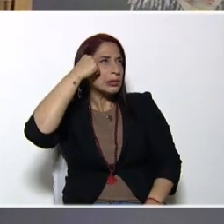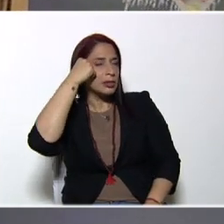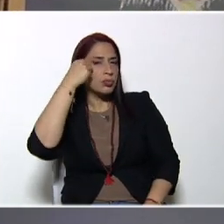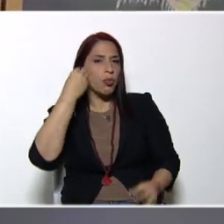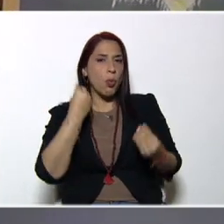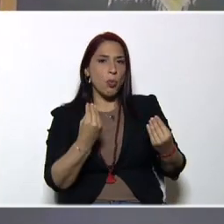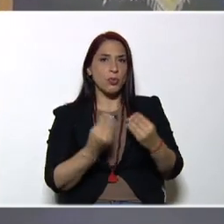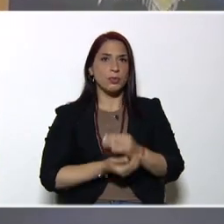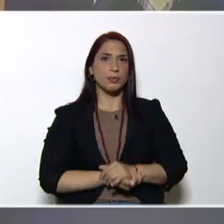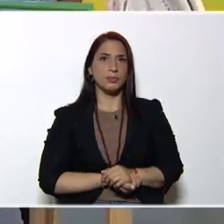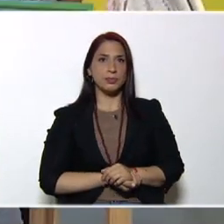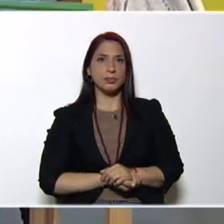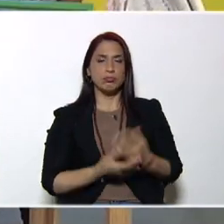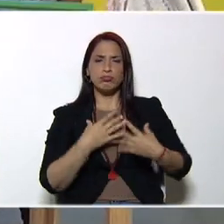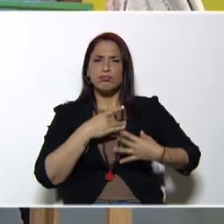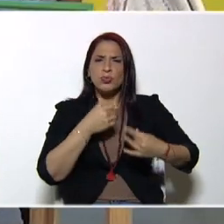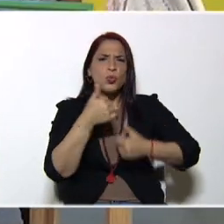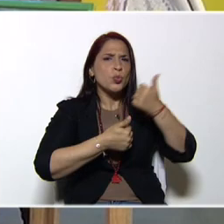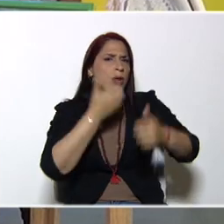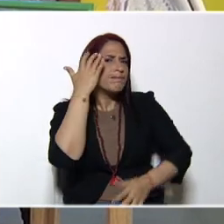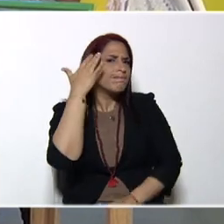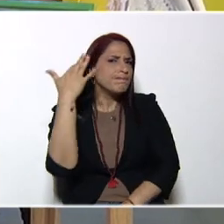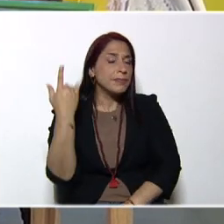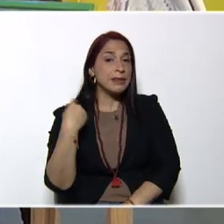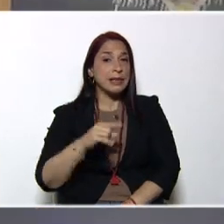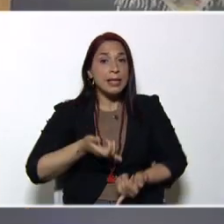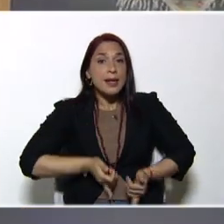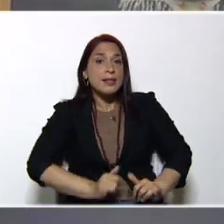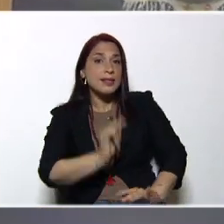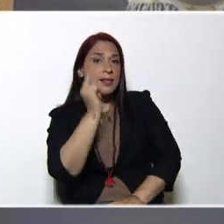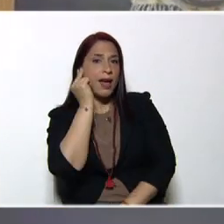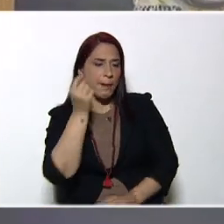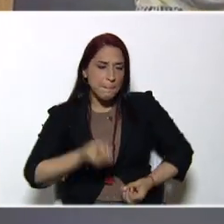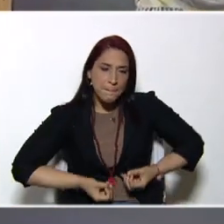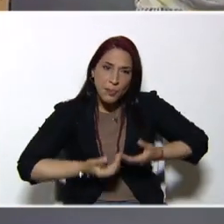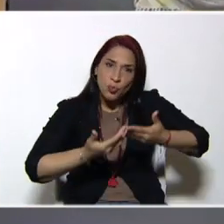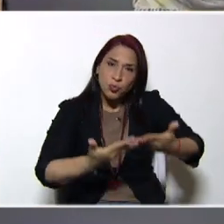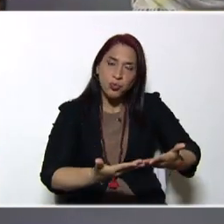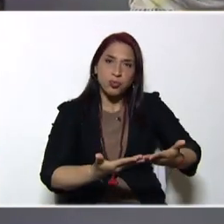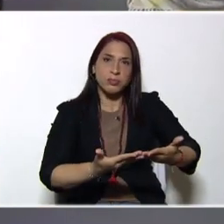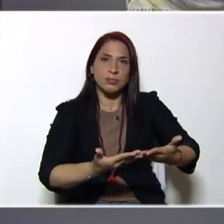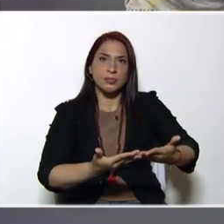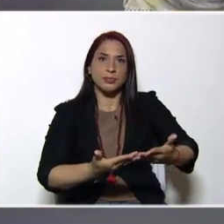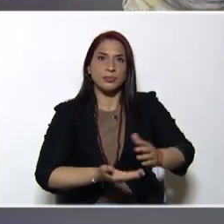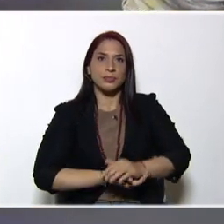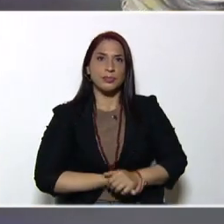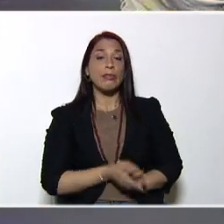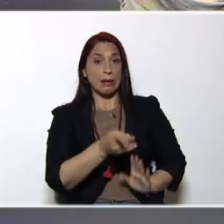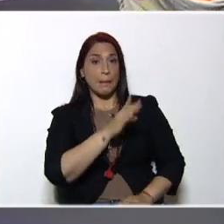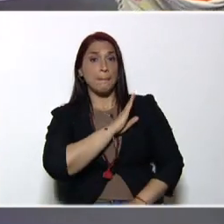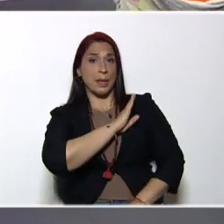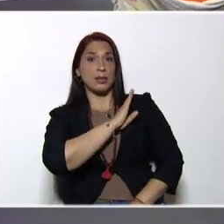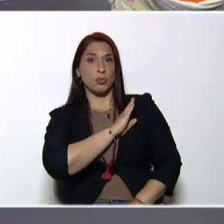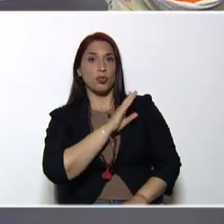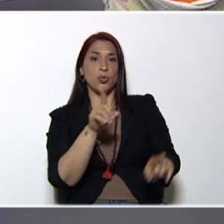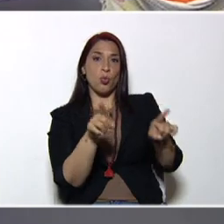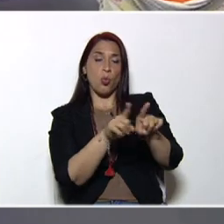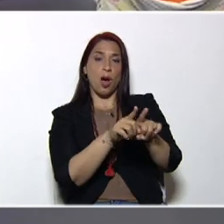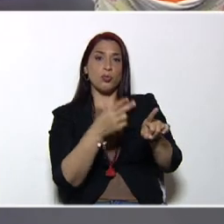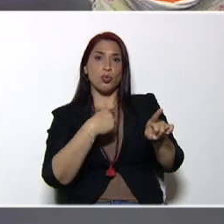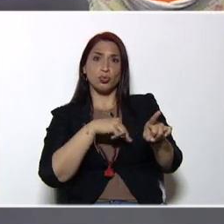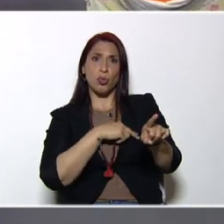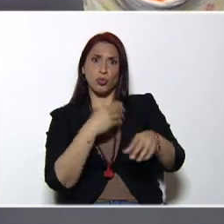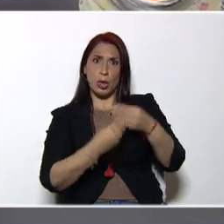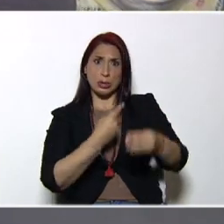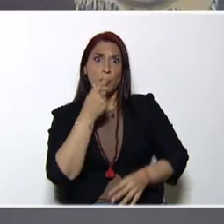guardan, su intención, su sueño es que cuando tengan hijas, dársela. Eso es un patrimonio. Igualito Perfecto. hacemos los